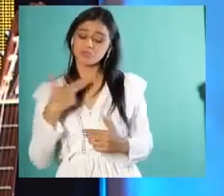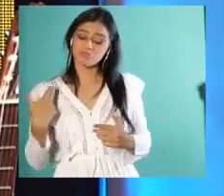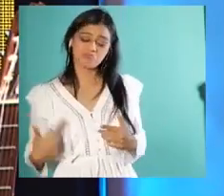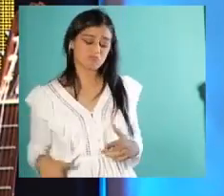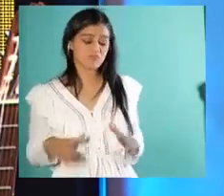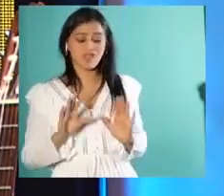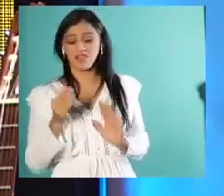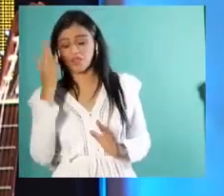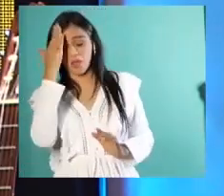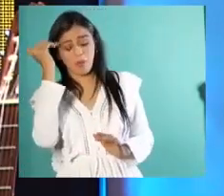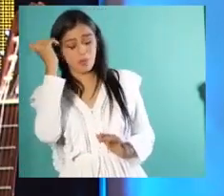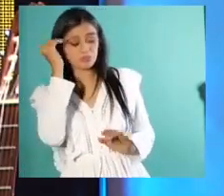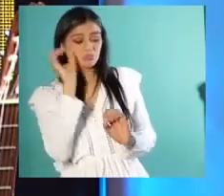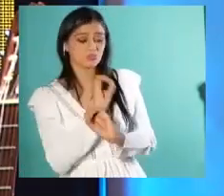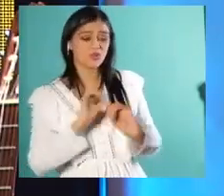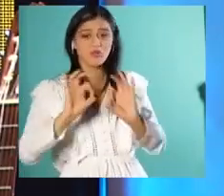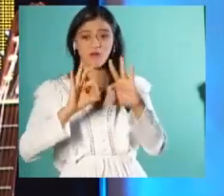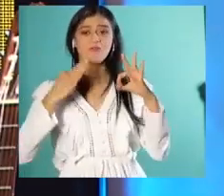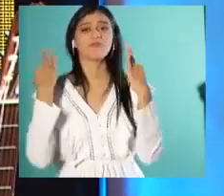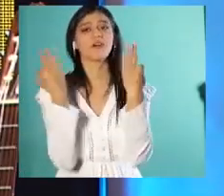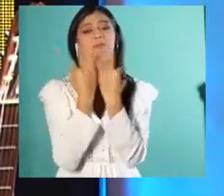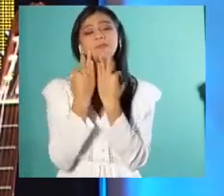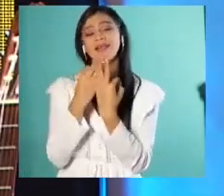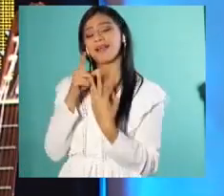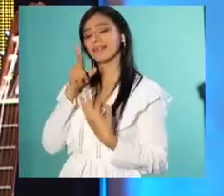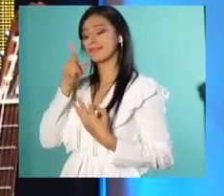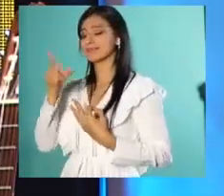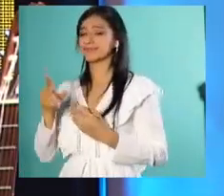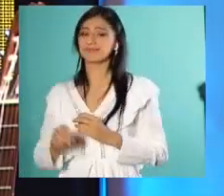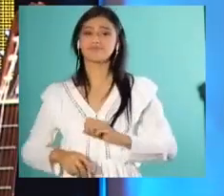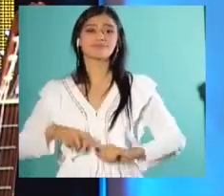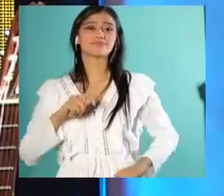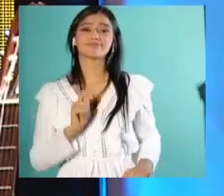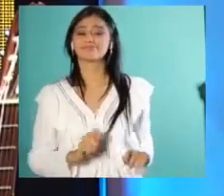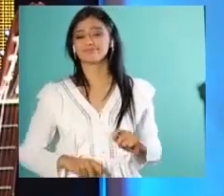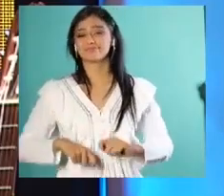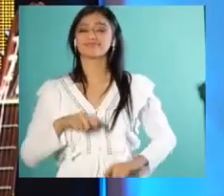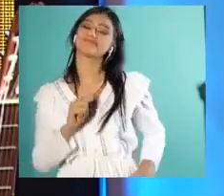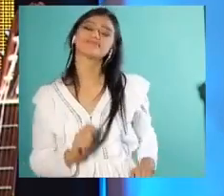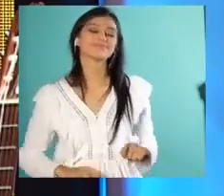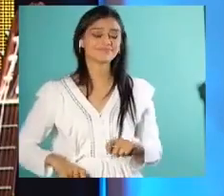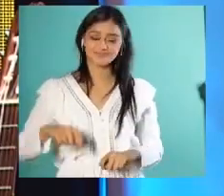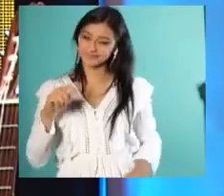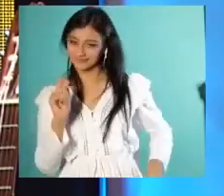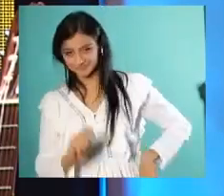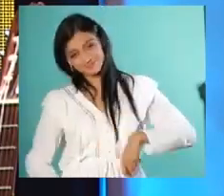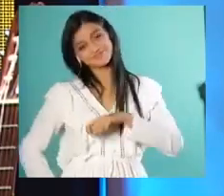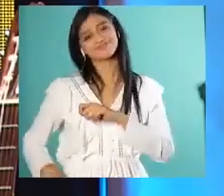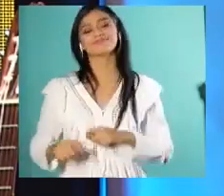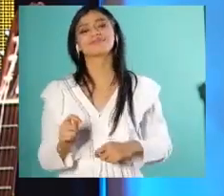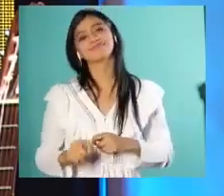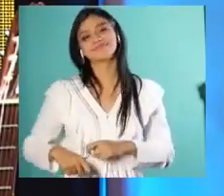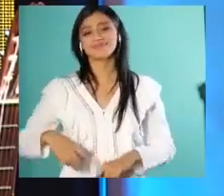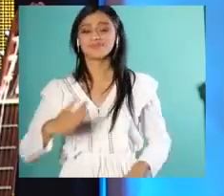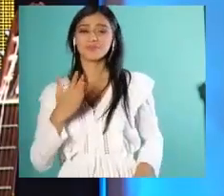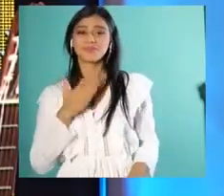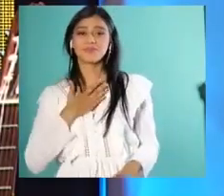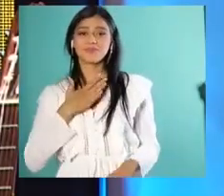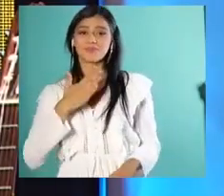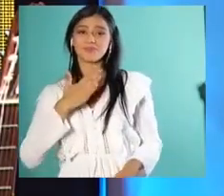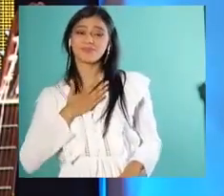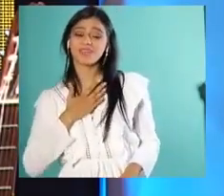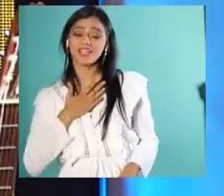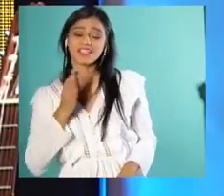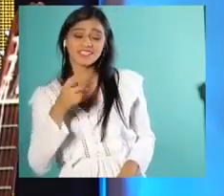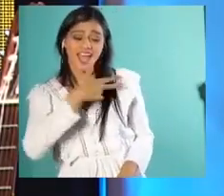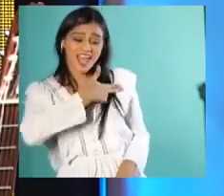ni chino de Corea. No soy familiar de Jackie Chan, Samuel Lau ni de Bruce Lee. Oh, yo